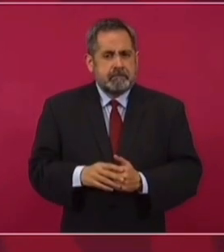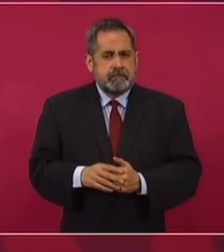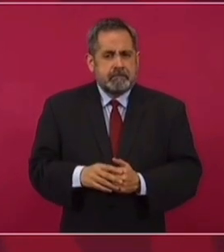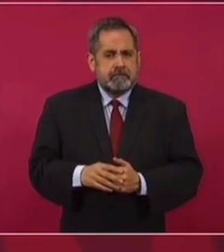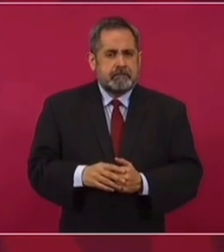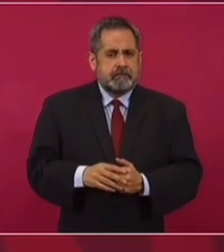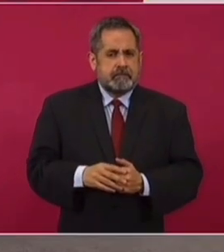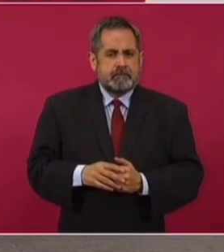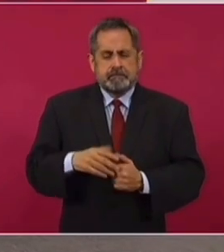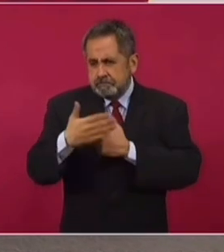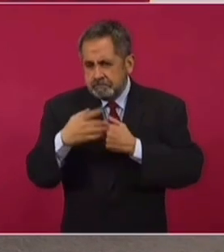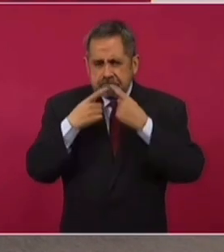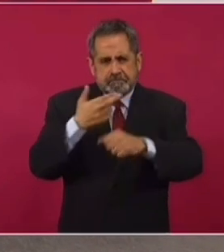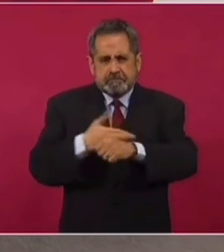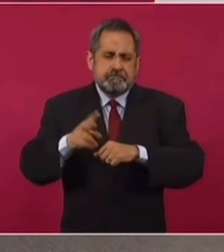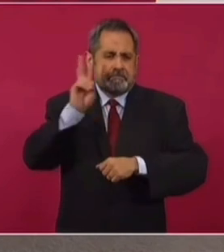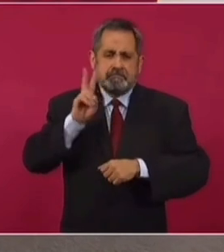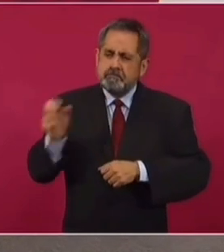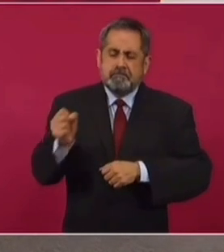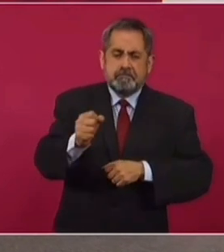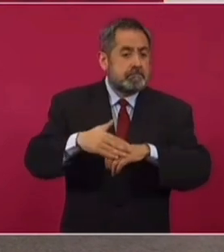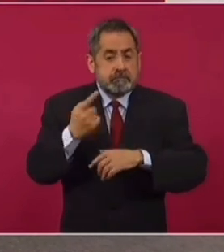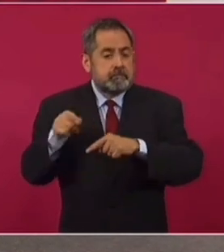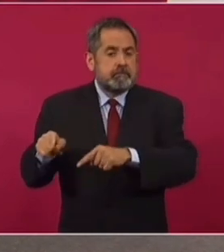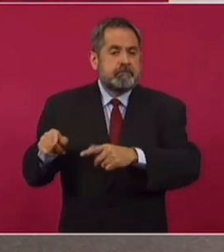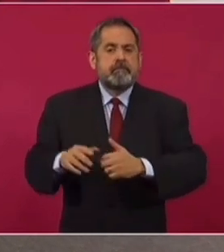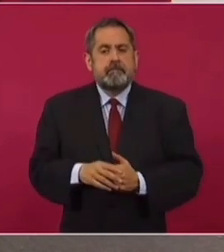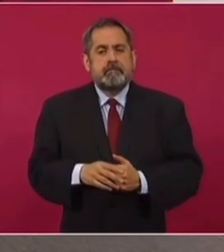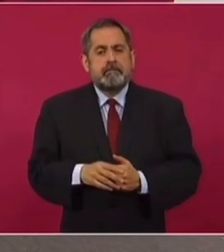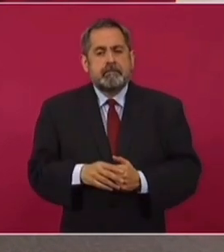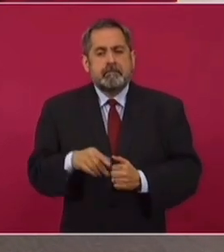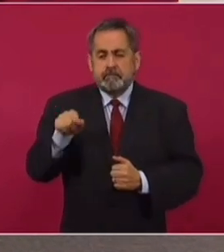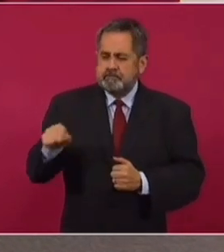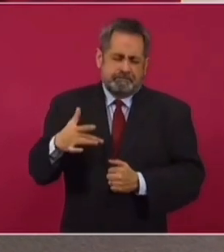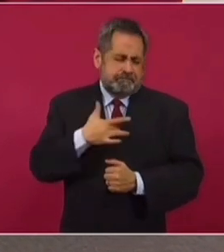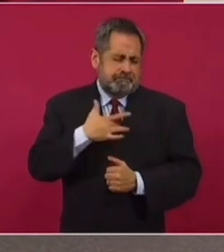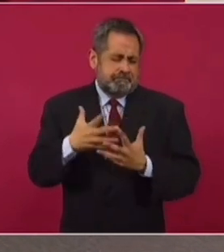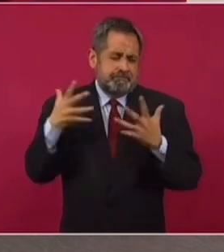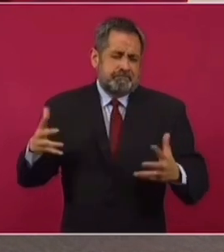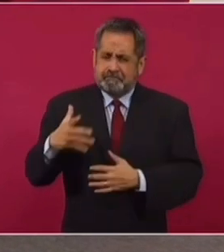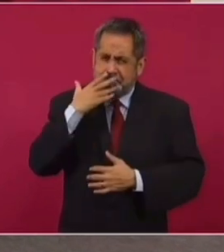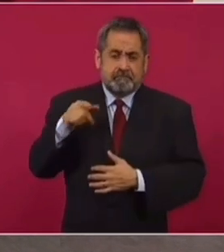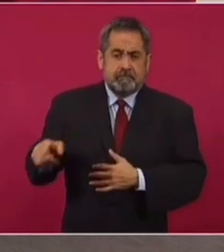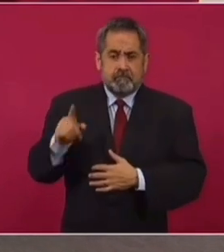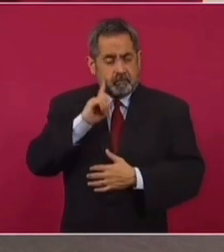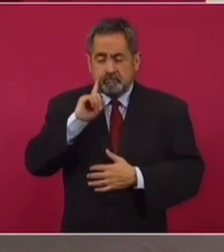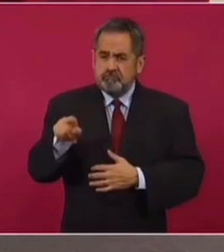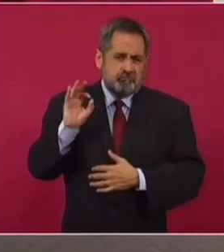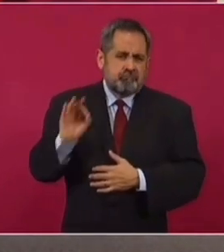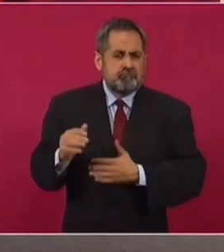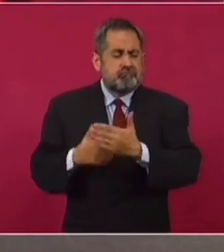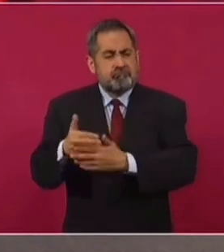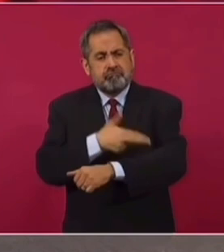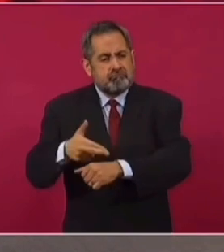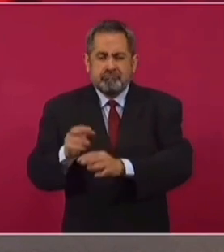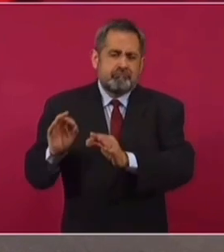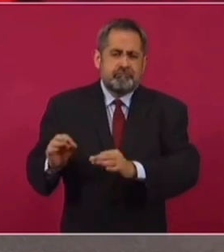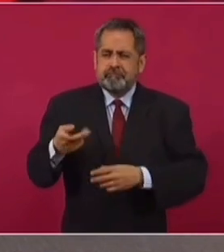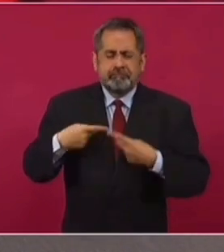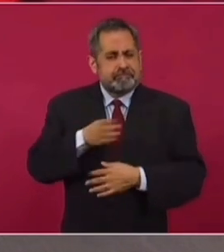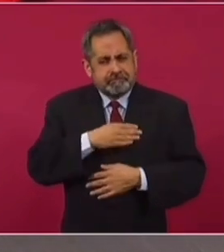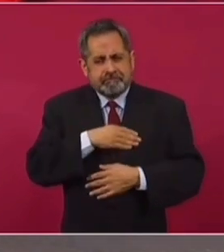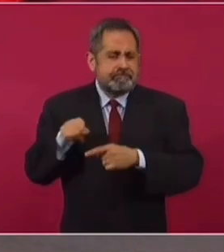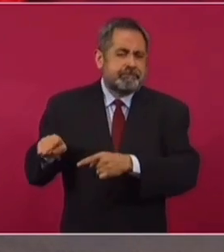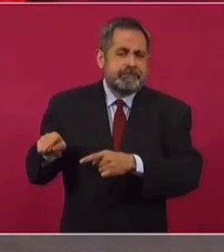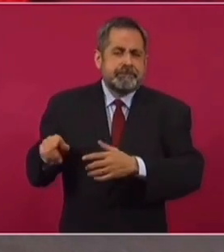la estamos promoviendo porque es puro corazón es la mujer buena